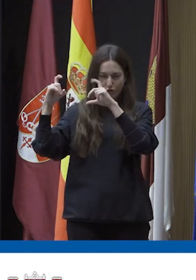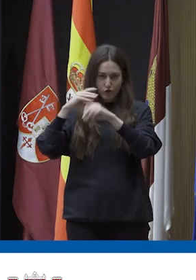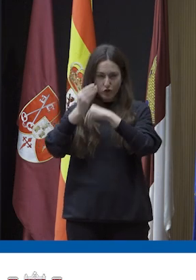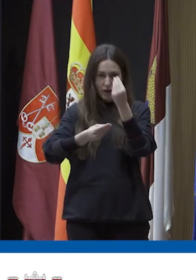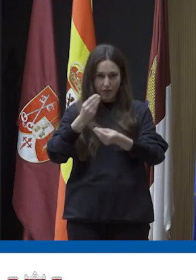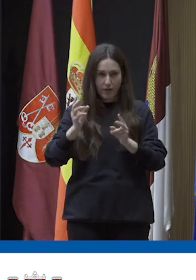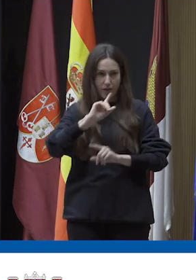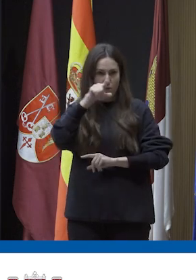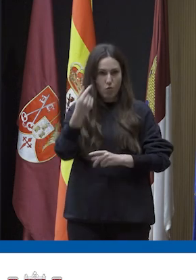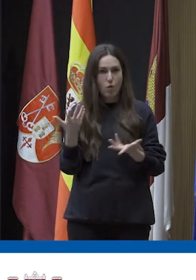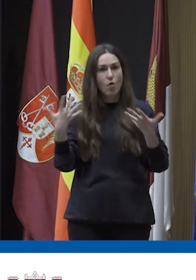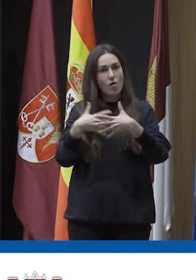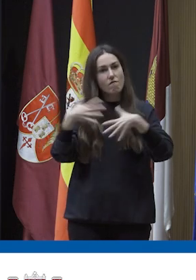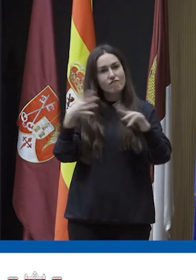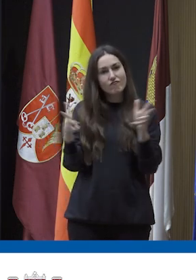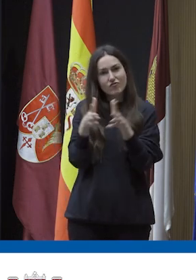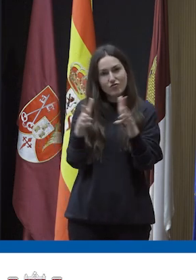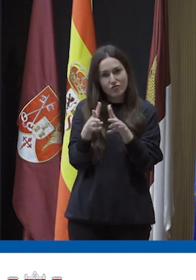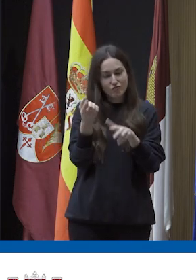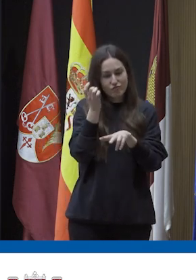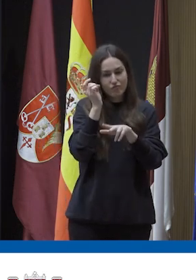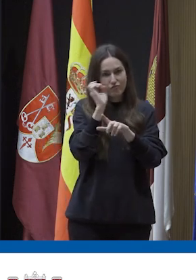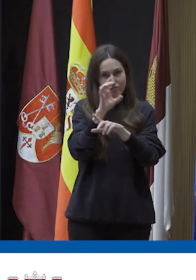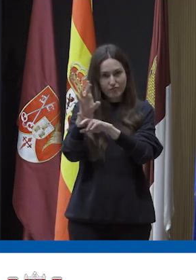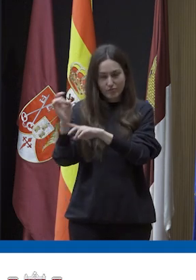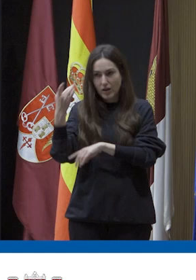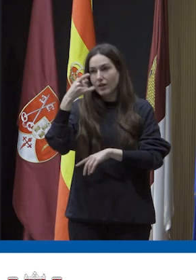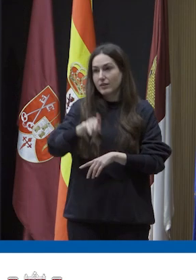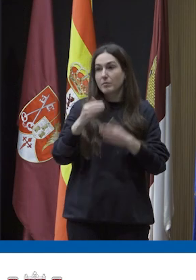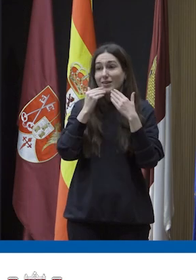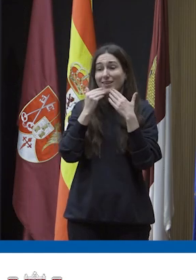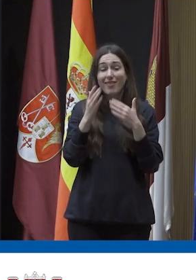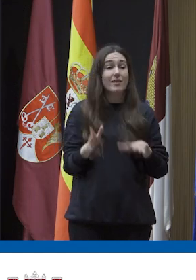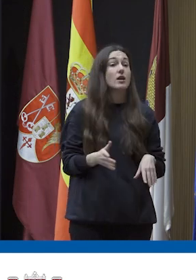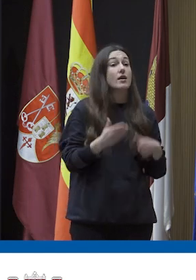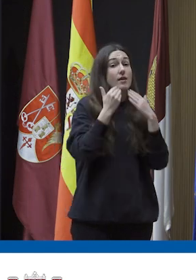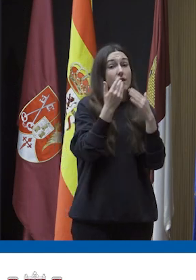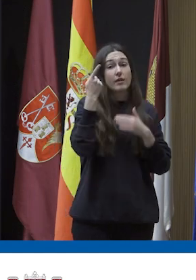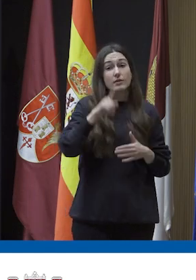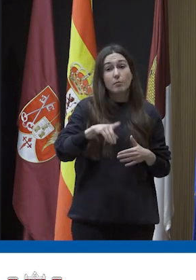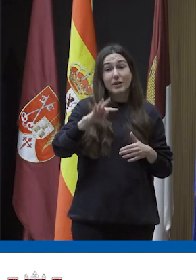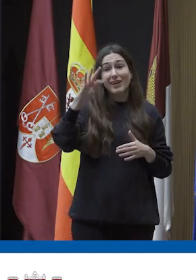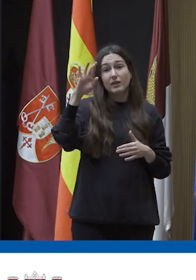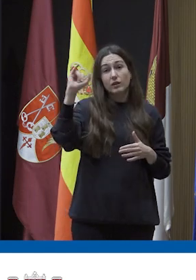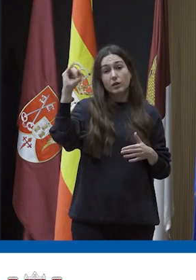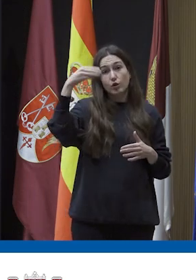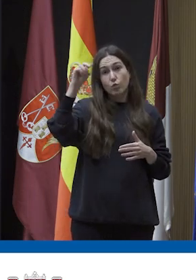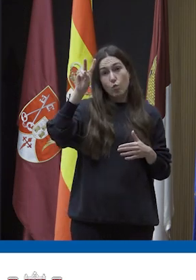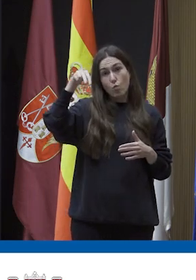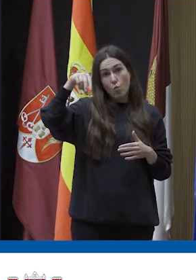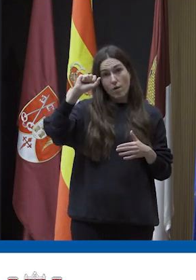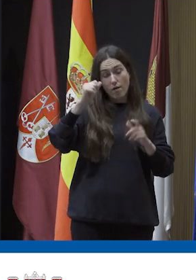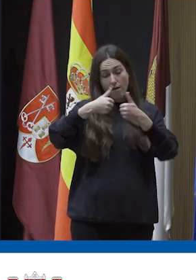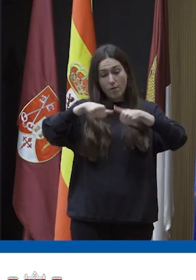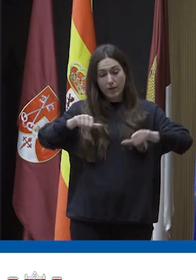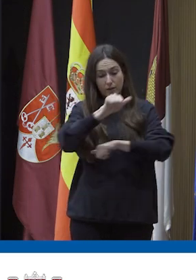redes sociales de esta asociación, y a los compañeros de los medios de comunicación, especialmente a la Tribuna de Albacete, que